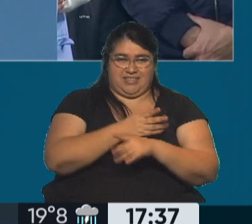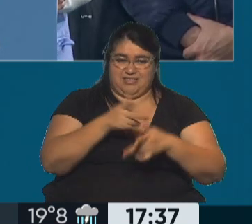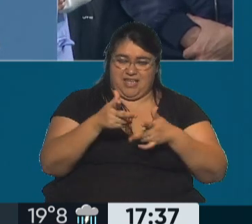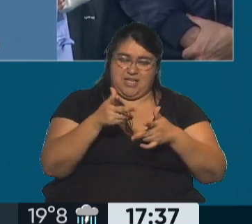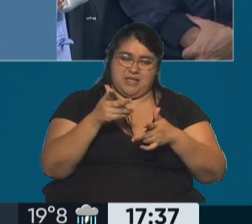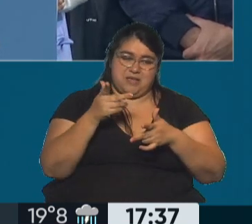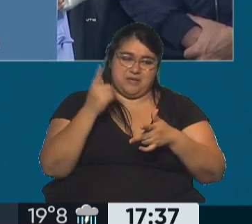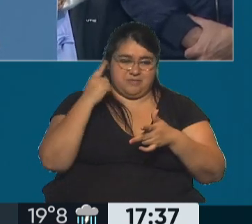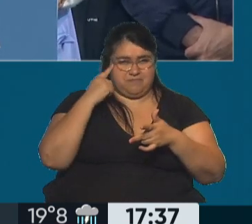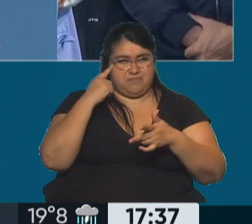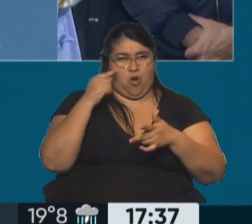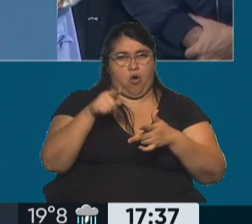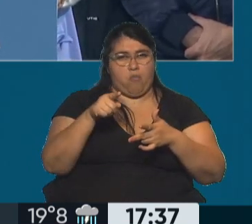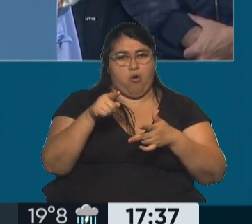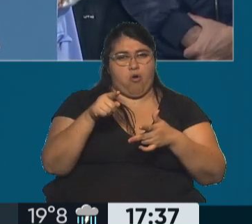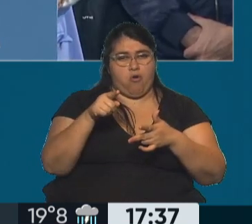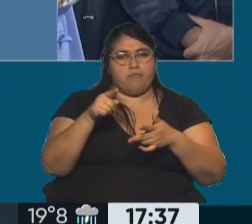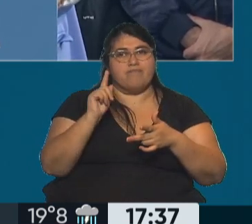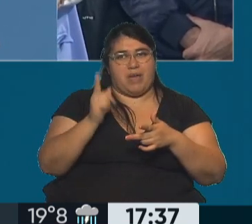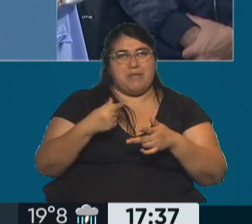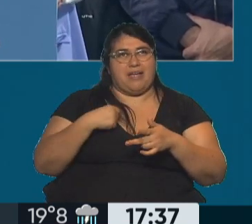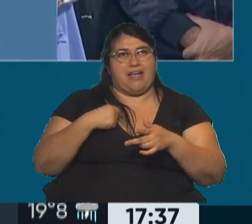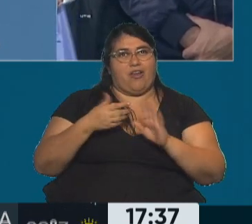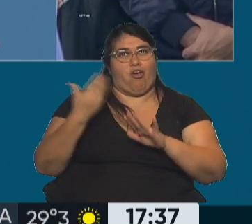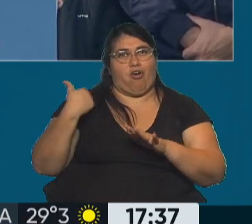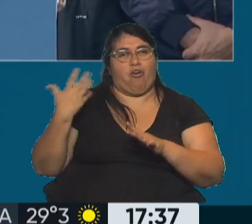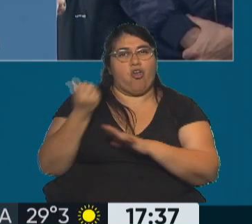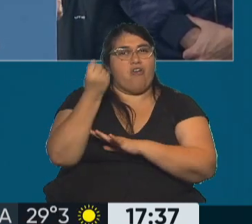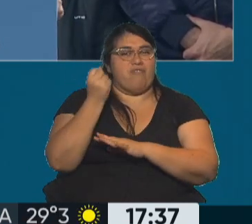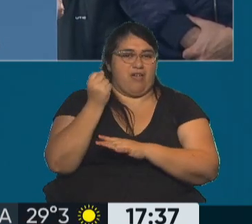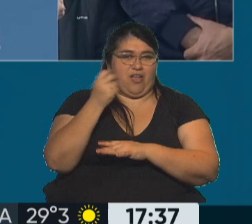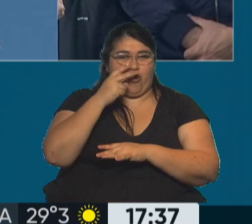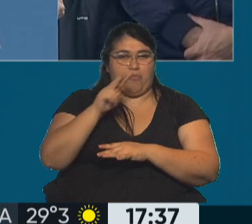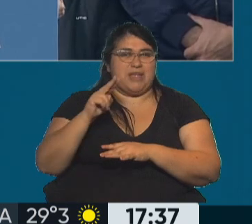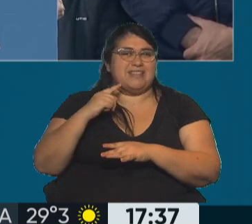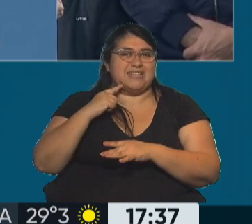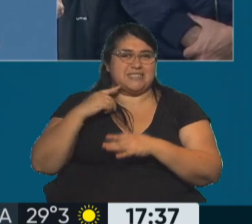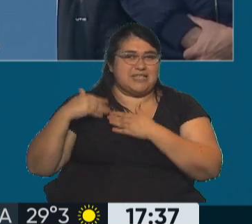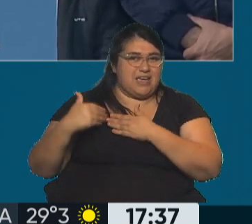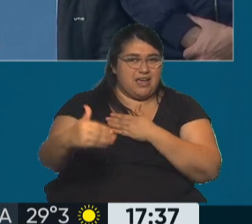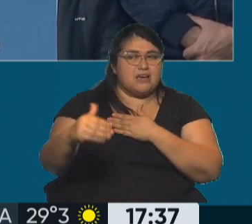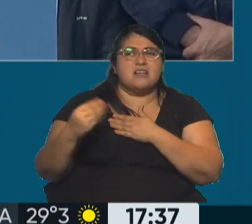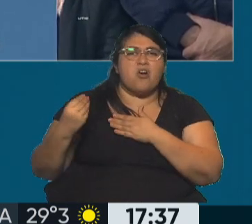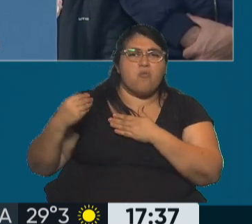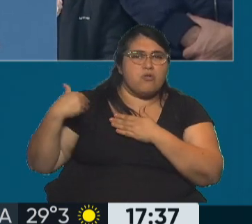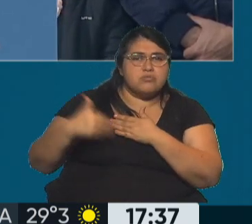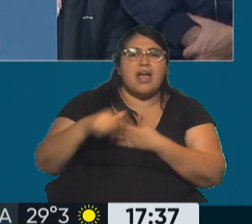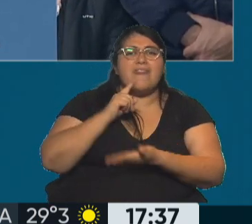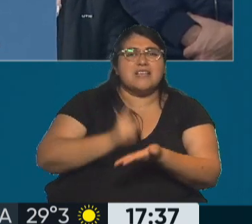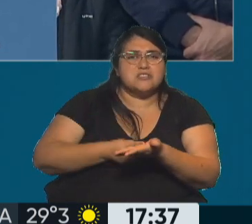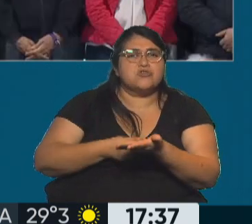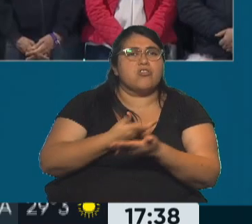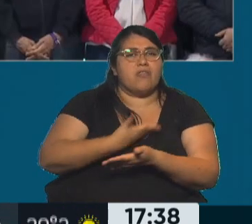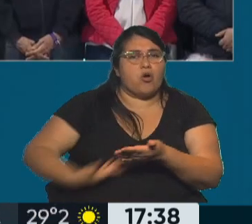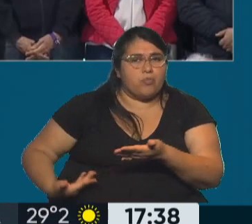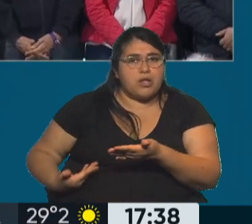y tomar como referencia, contar también cómo fue el proceso del 2013 en adelante en cuanto a cuáles fueron las decisiones políticas para